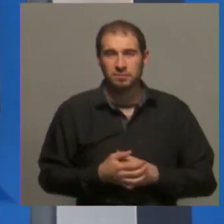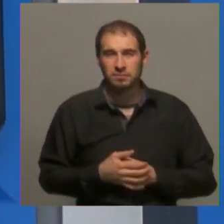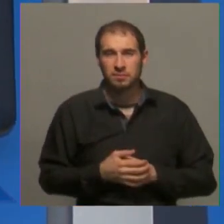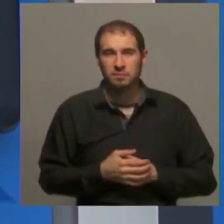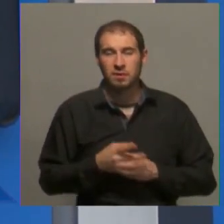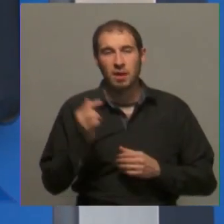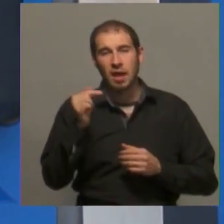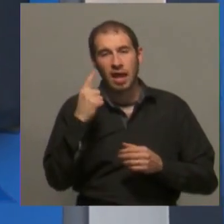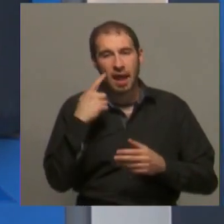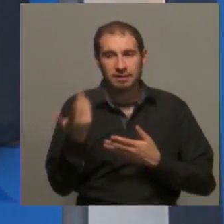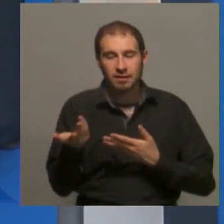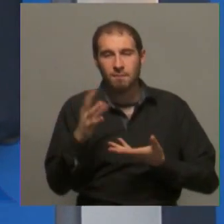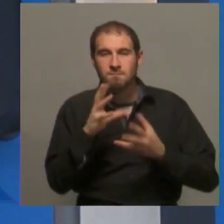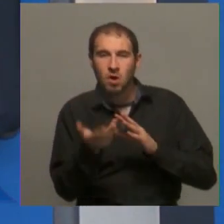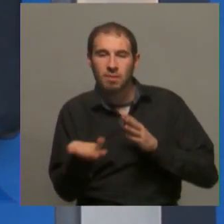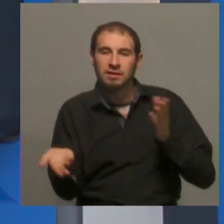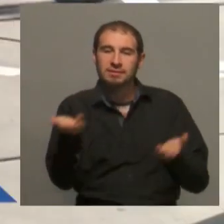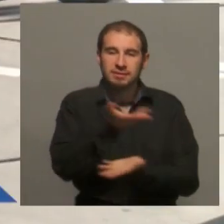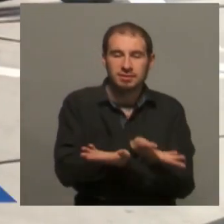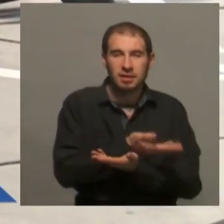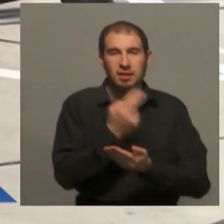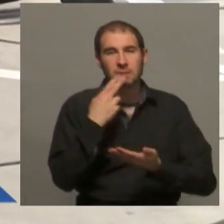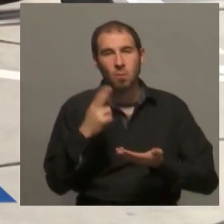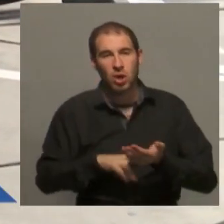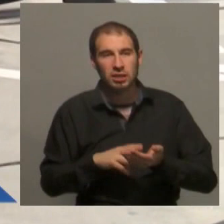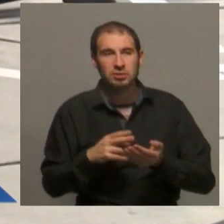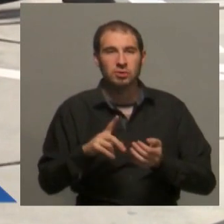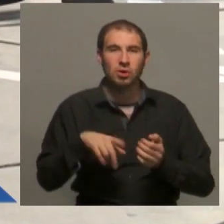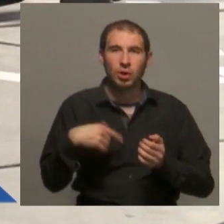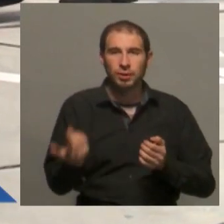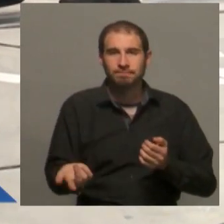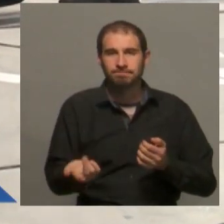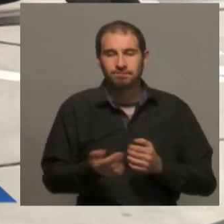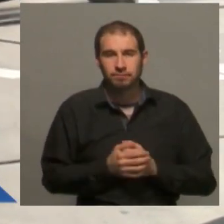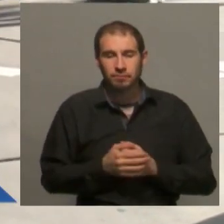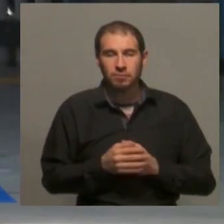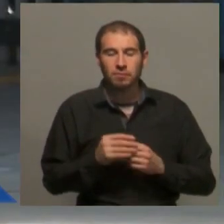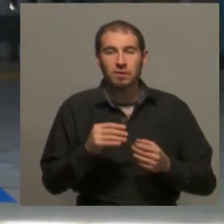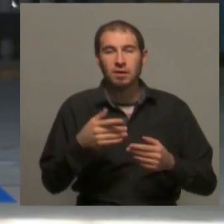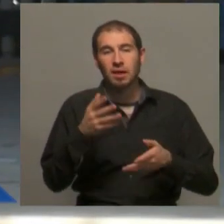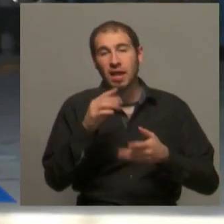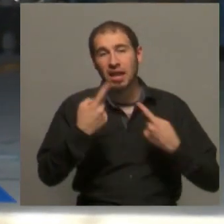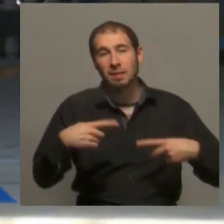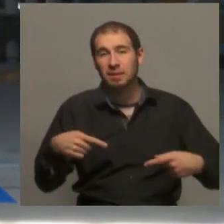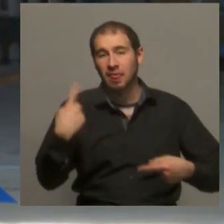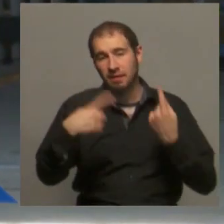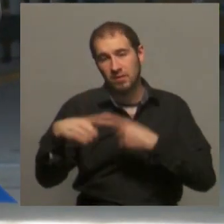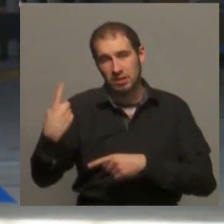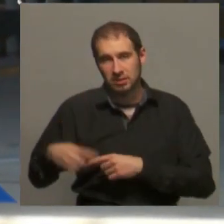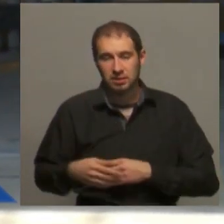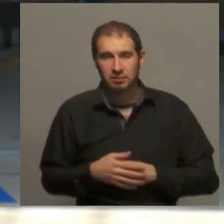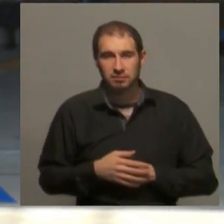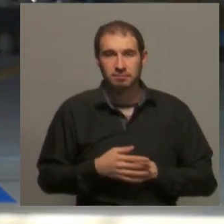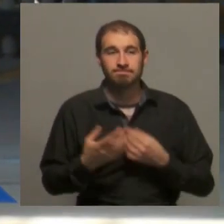tiene que haber alguna forma de compensar a través de impuestos, a través de distintas herramientas que existen, y